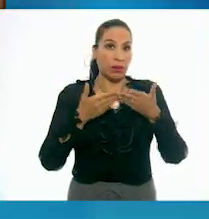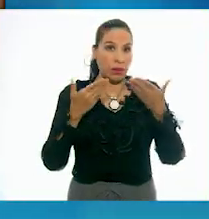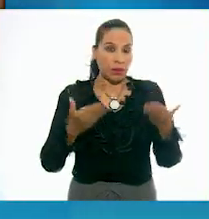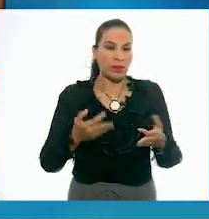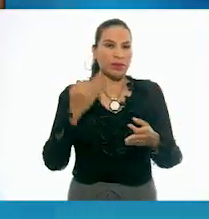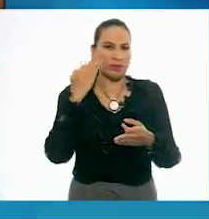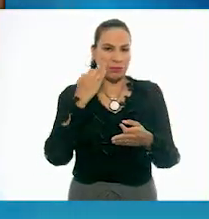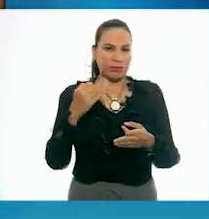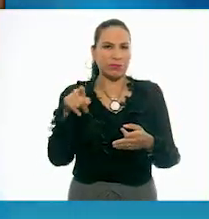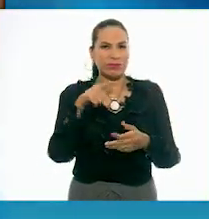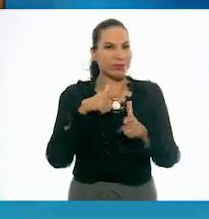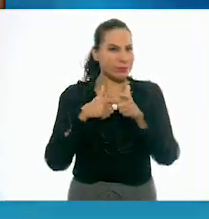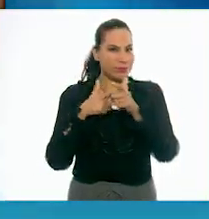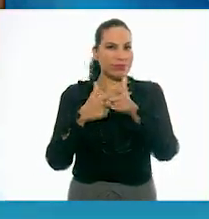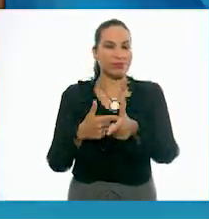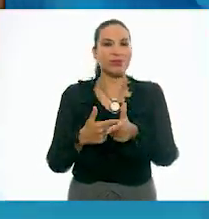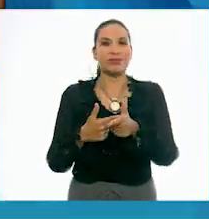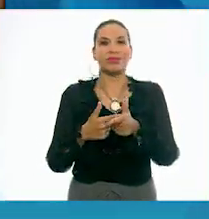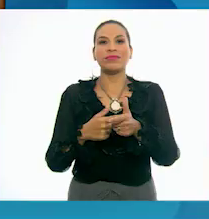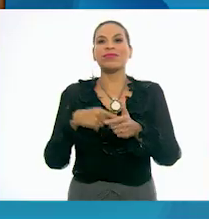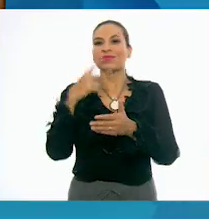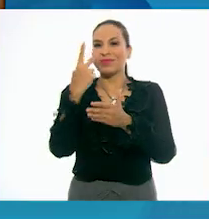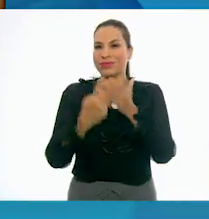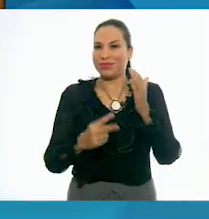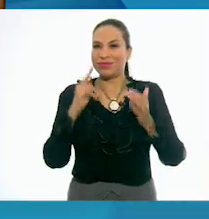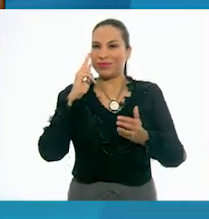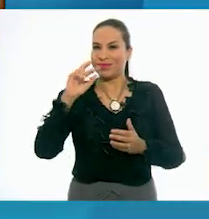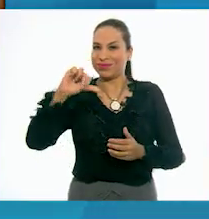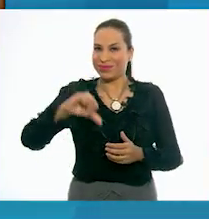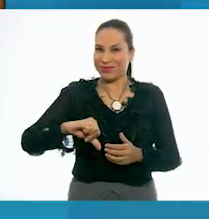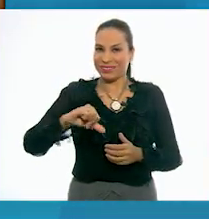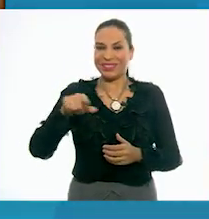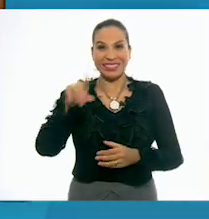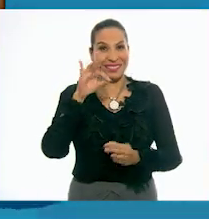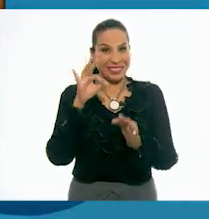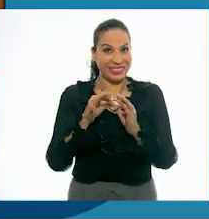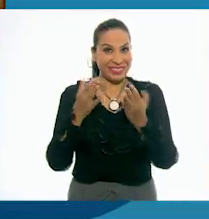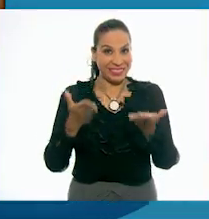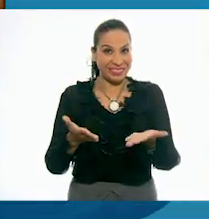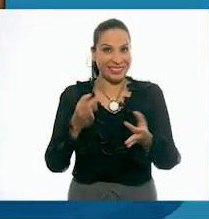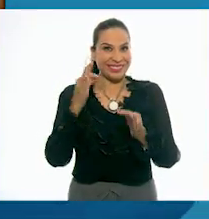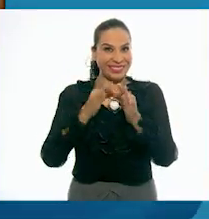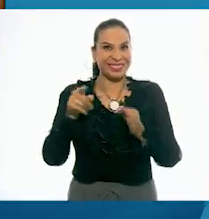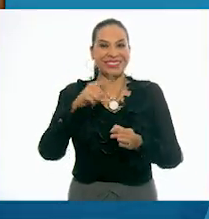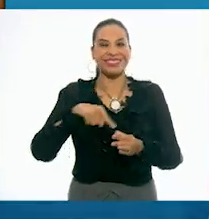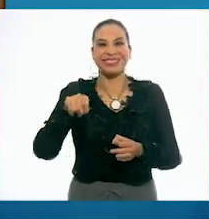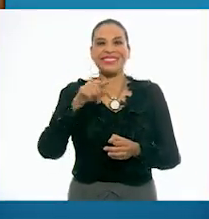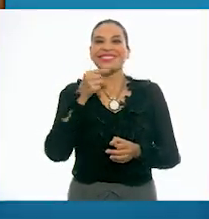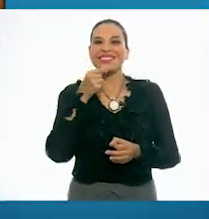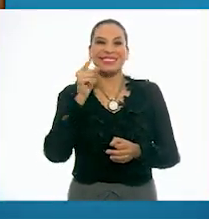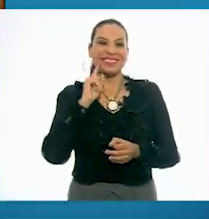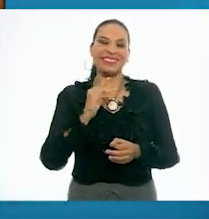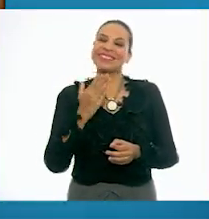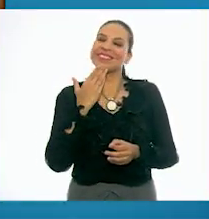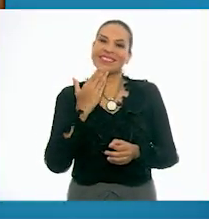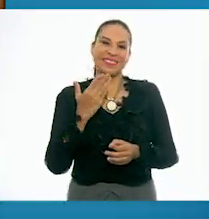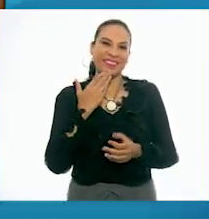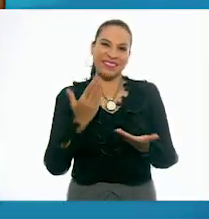es momento de seguir con el programa de hoy. ¿Listas? ¿Listos?